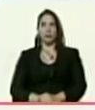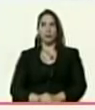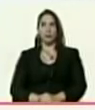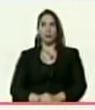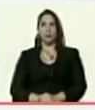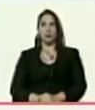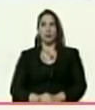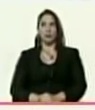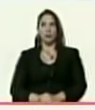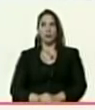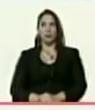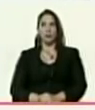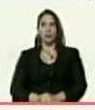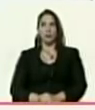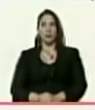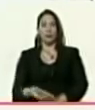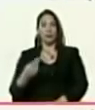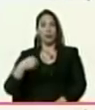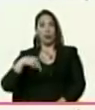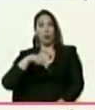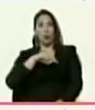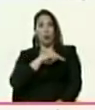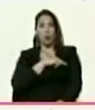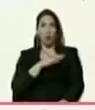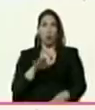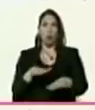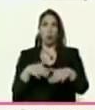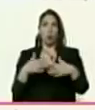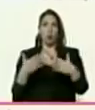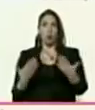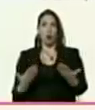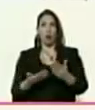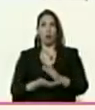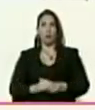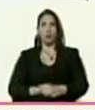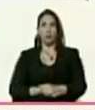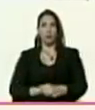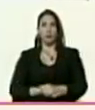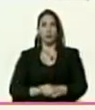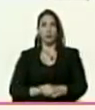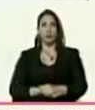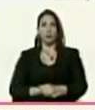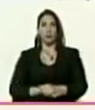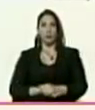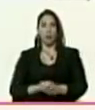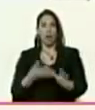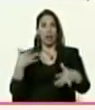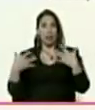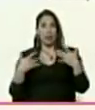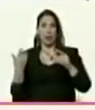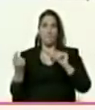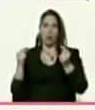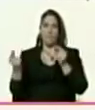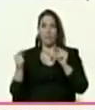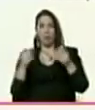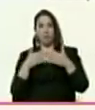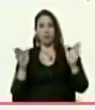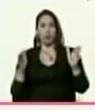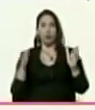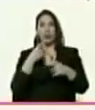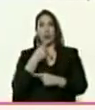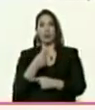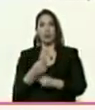libertad? Nosotros, cuando estamos en esta ronda de actividades públicas, decimos